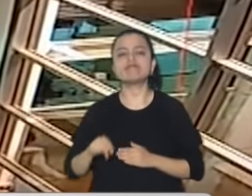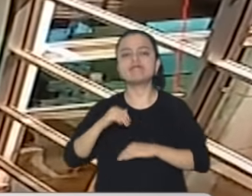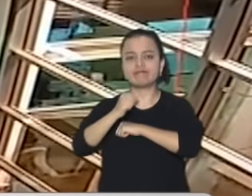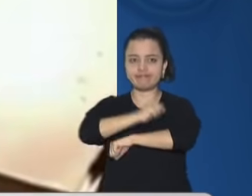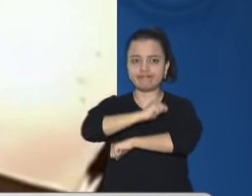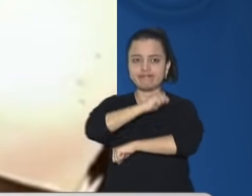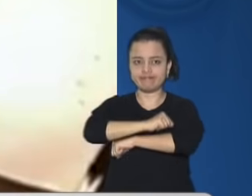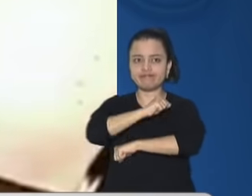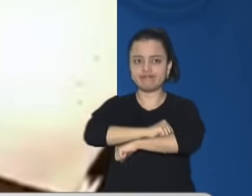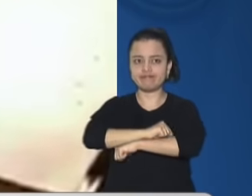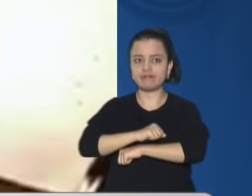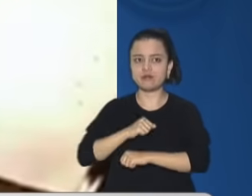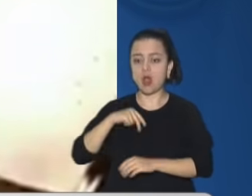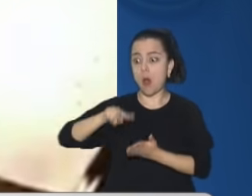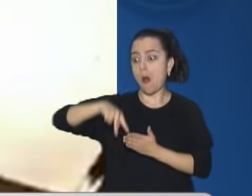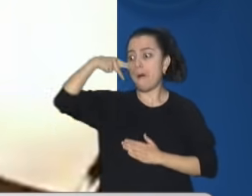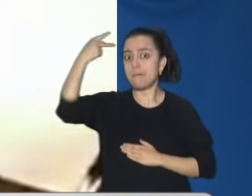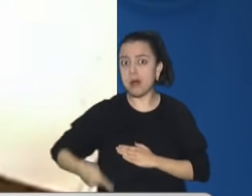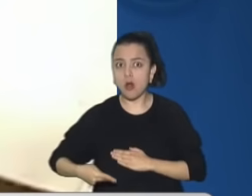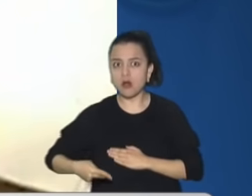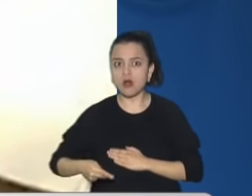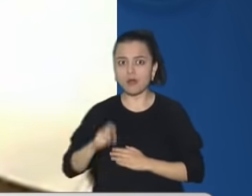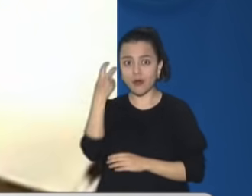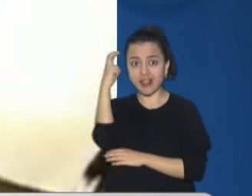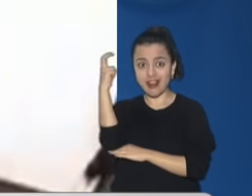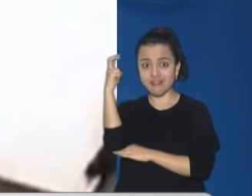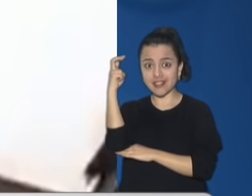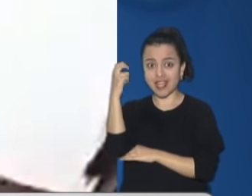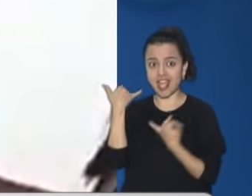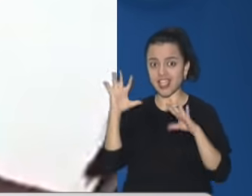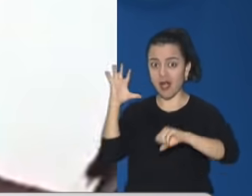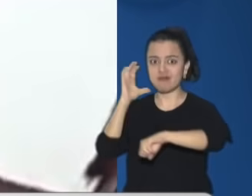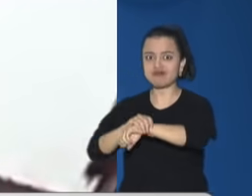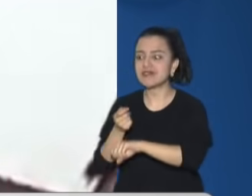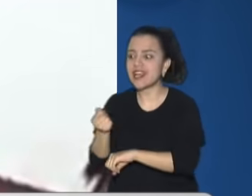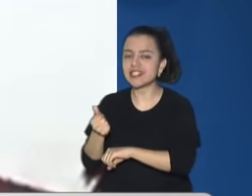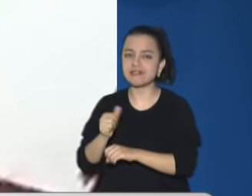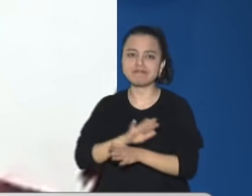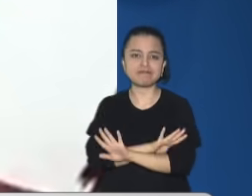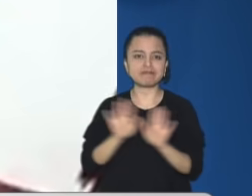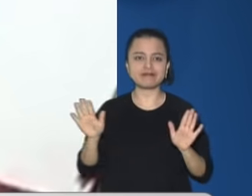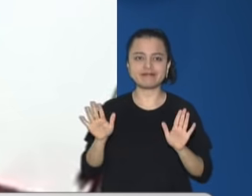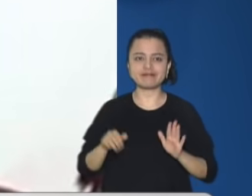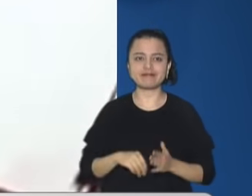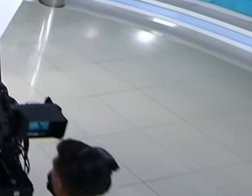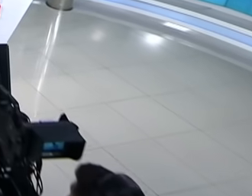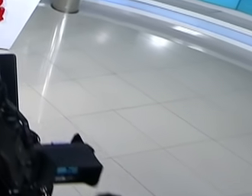por una ventana para intentar escapar del búnker de la fiscalía. Ya volvemos.